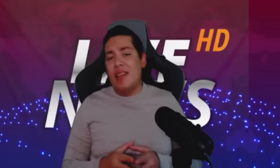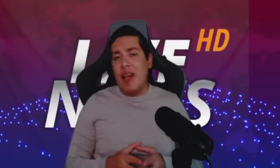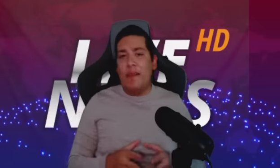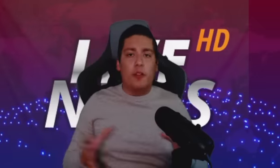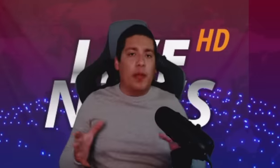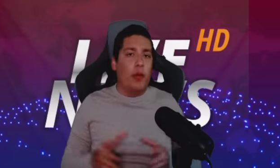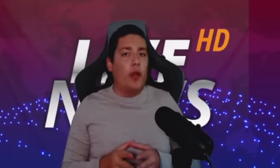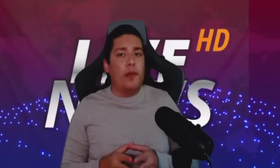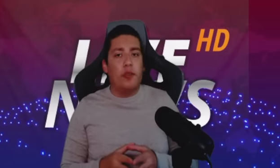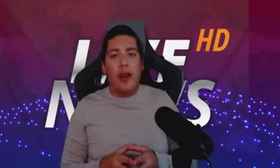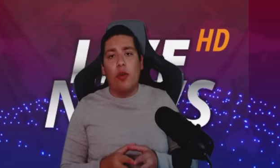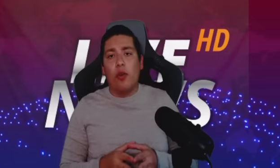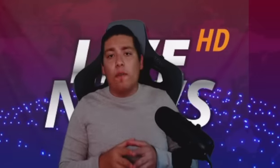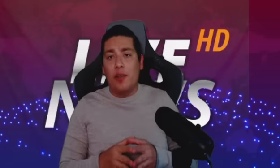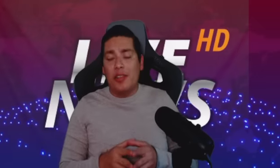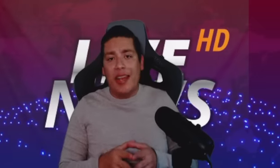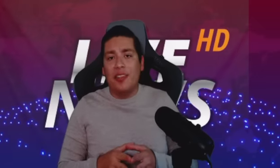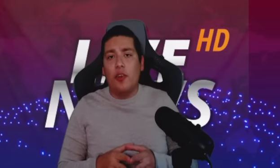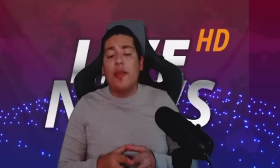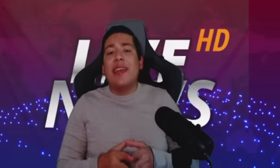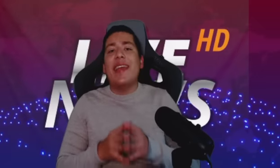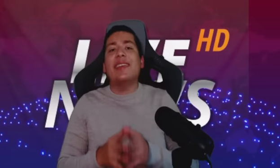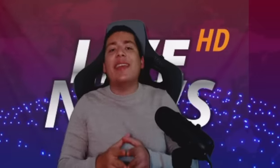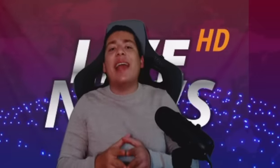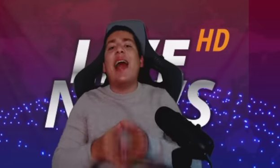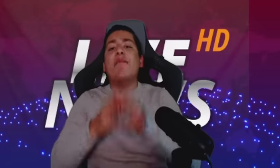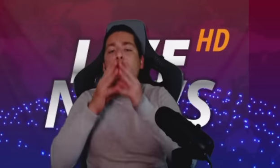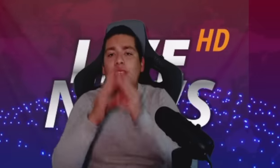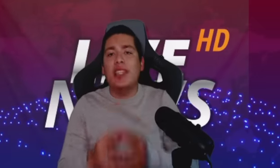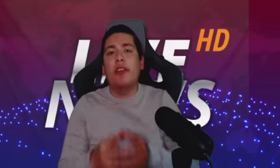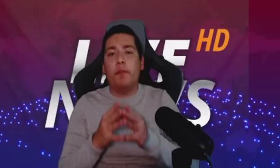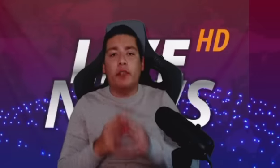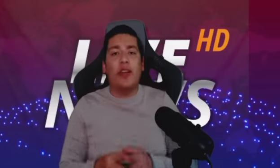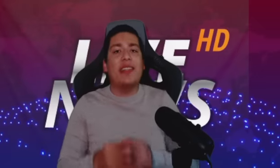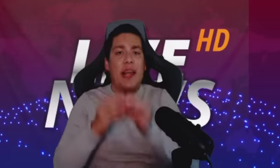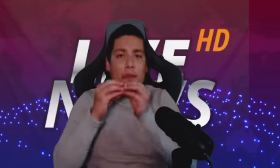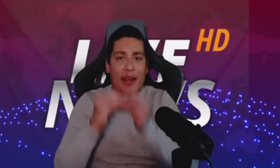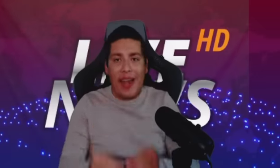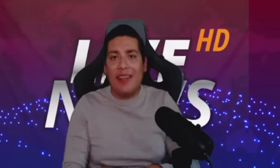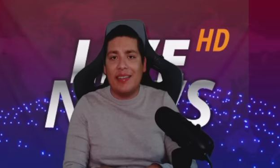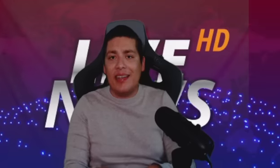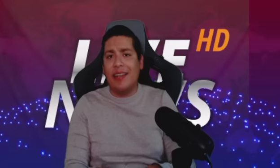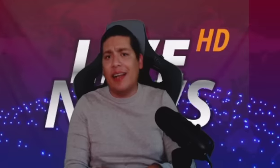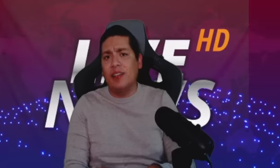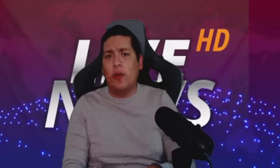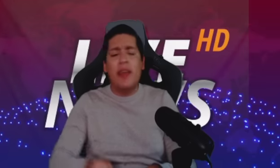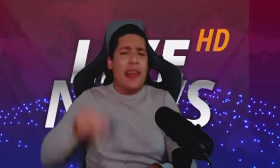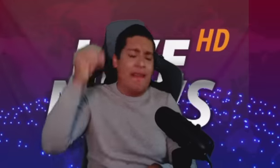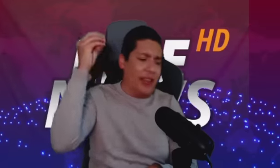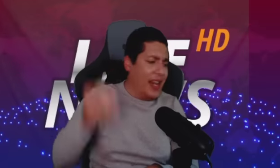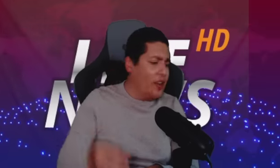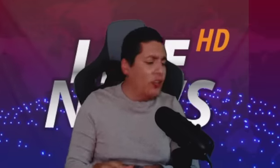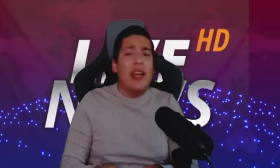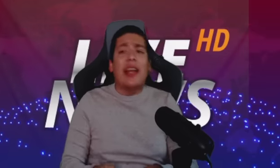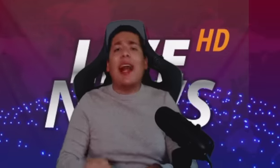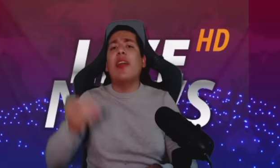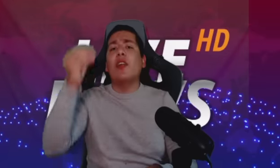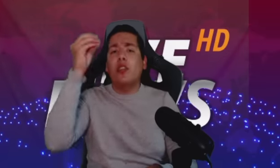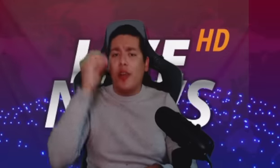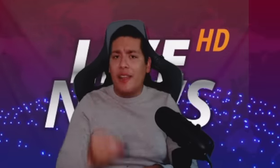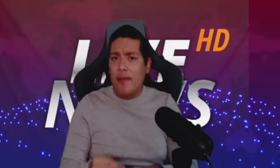andrés manuel lópez obrador rompió el silencio y es que hay muchísimas personas embarradas en este caso entre ellos